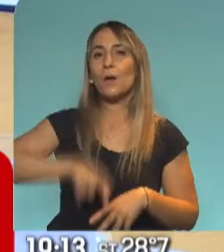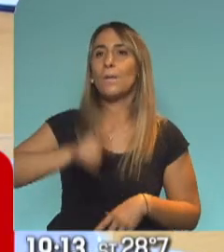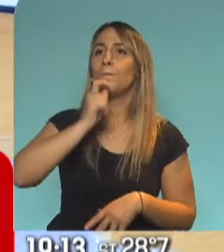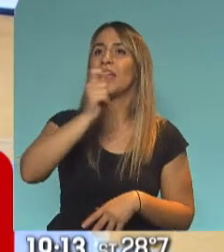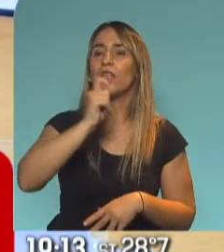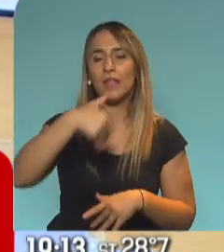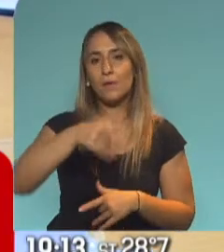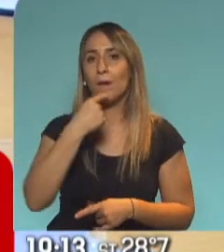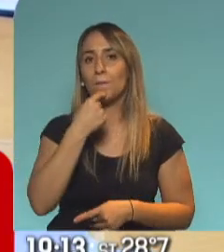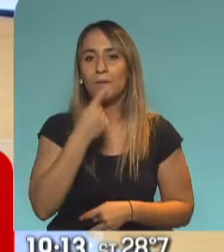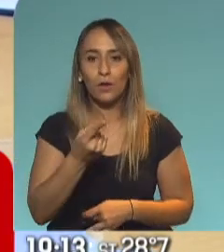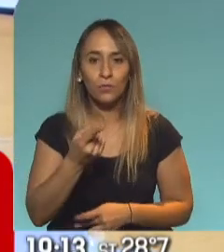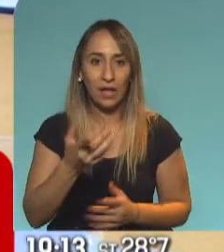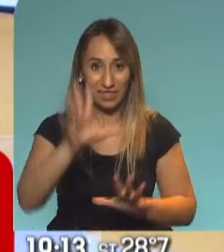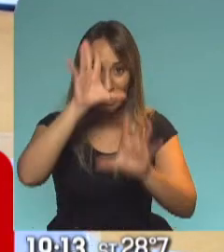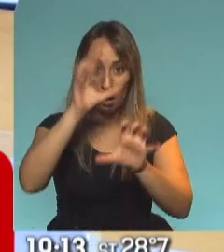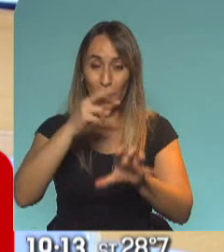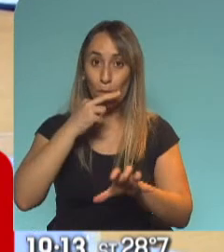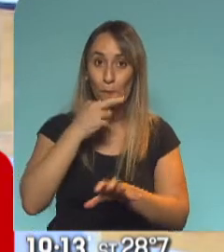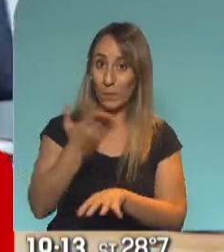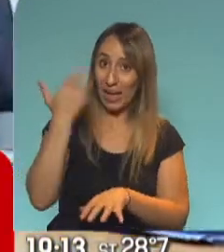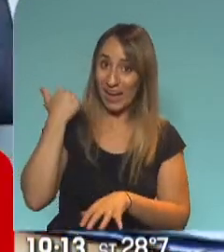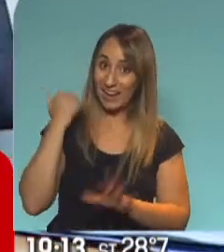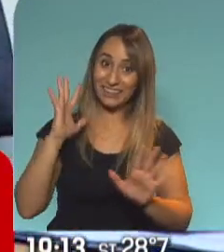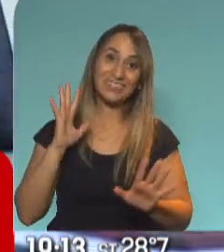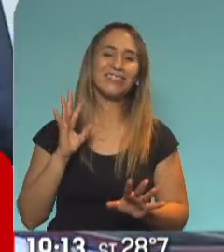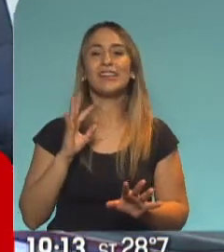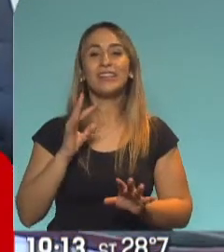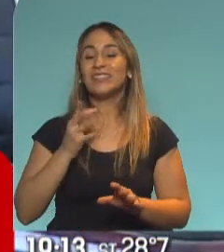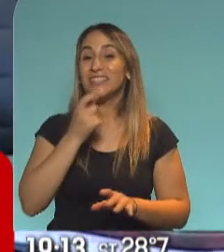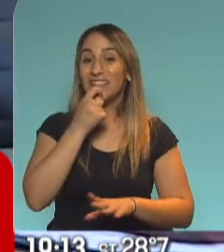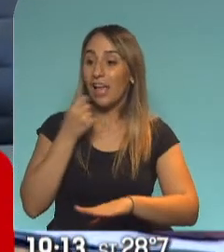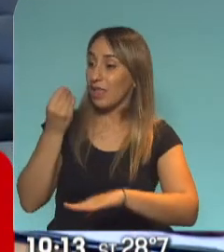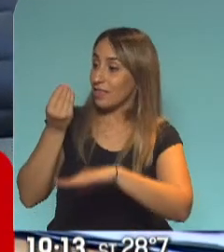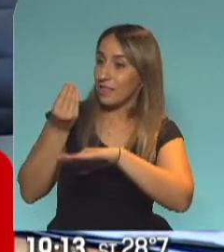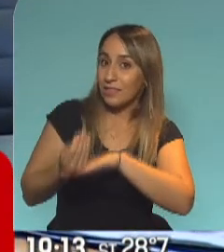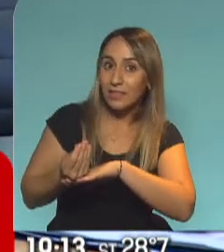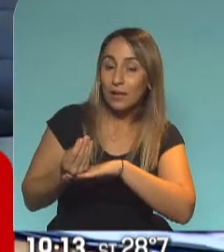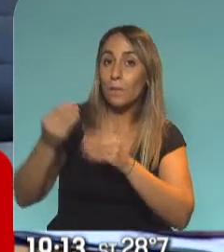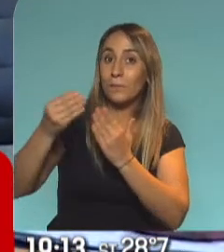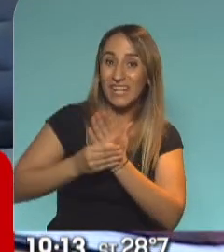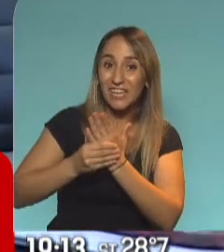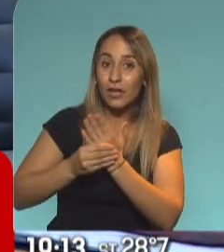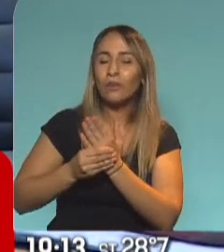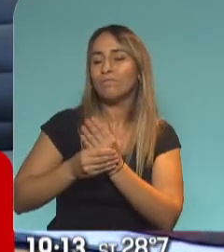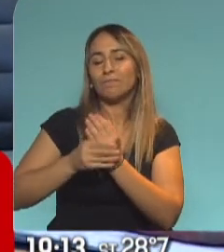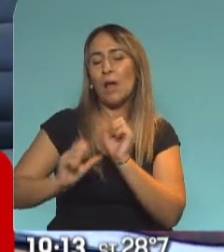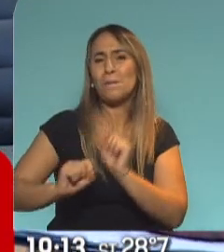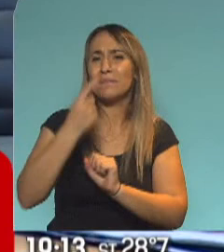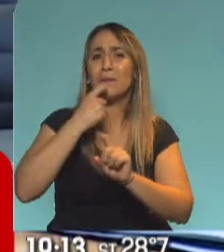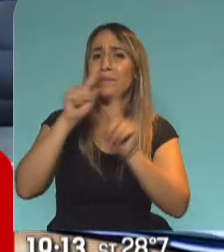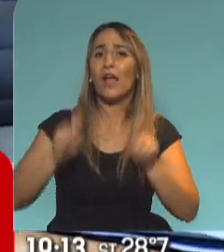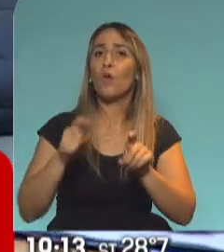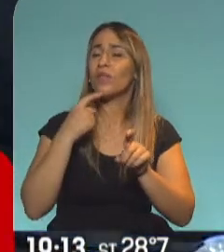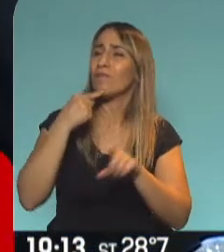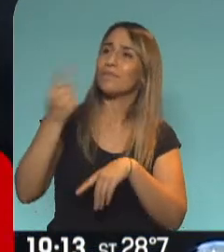a realizar. Lo decíamos el viernes, ¿te acordás que la primera pregunta que iba a tener que responder era si sabía o no sabía del funcionamiento de este sistema? Independientemente de que un ministerio